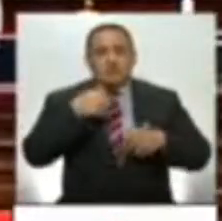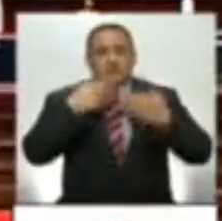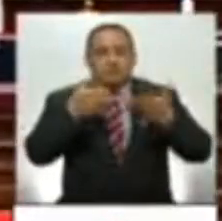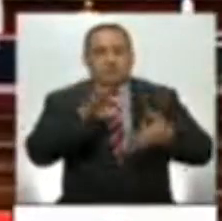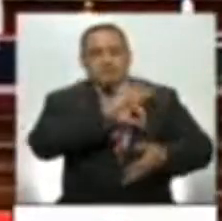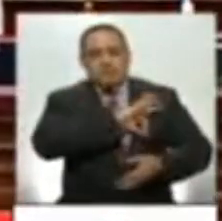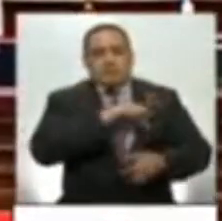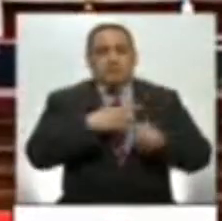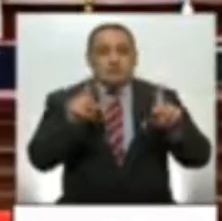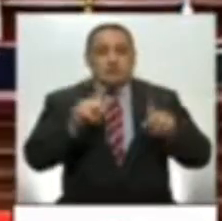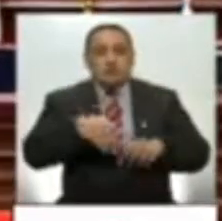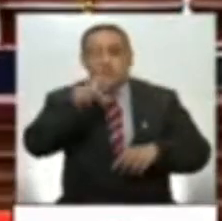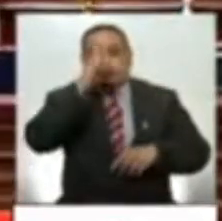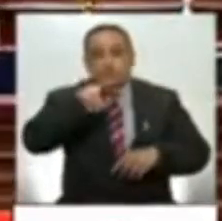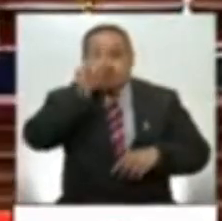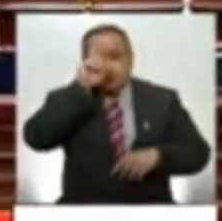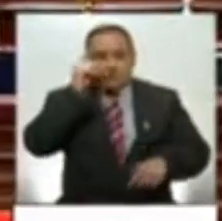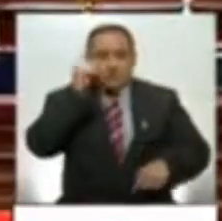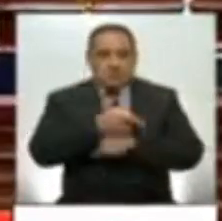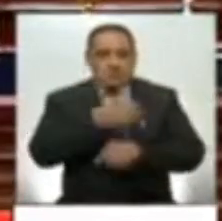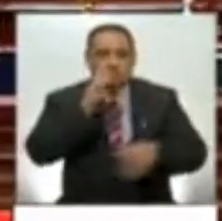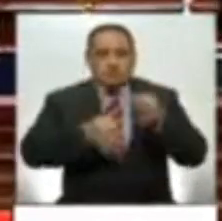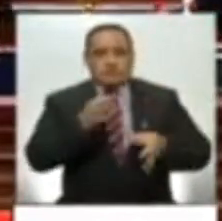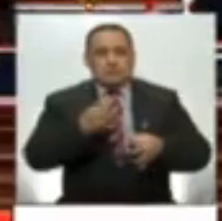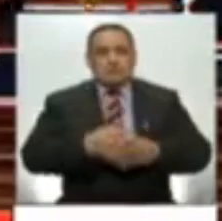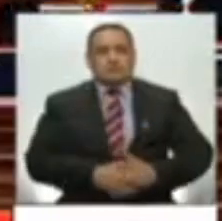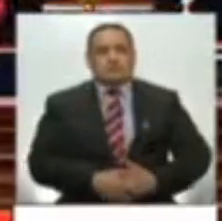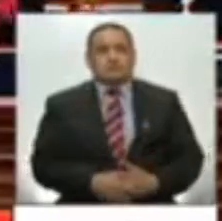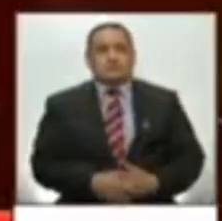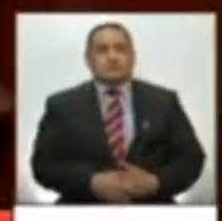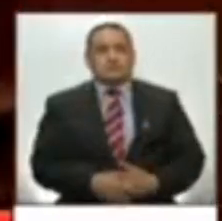no, que la nación se lo demande.